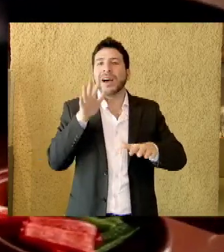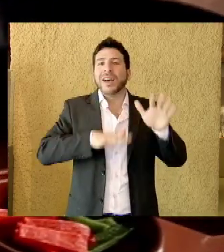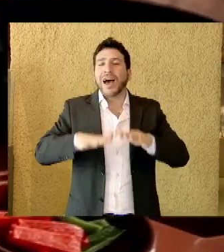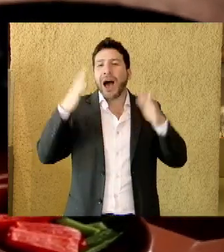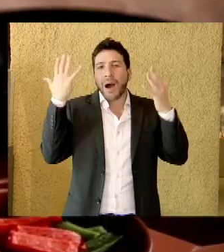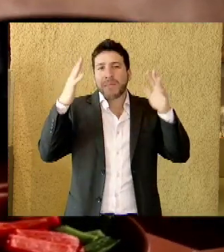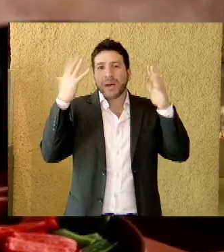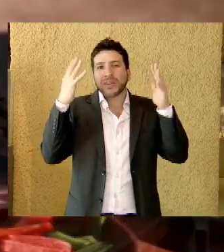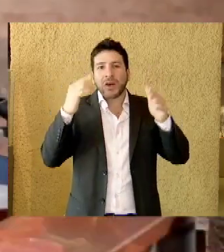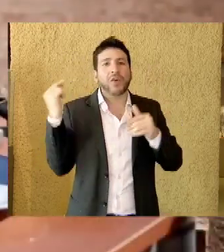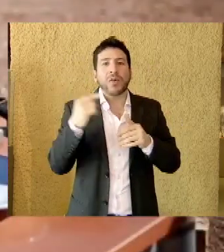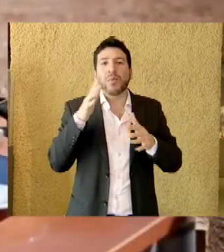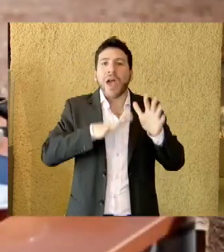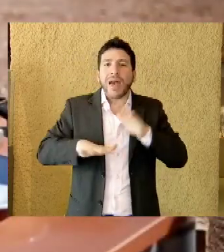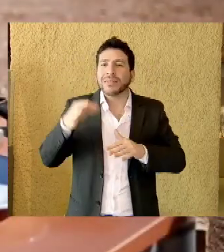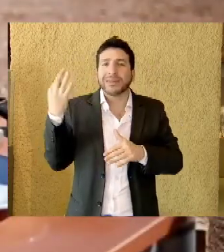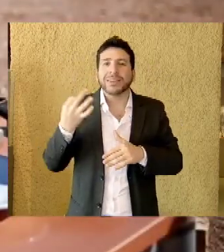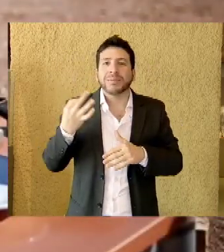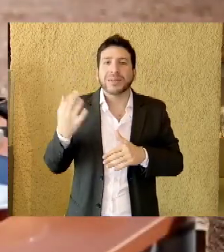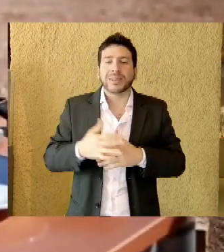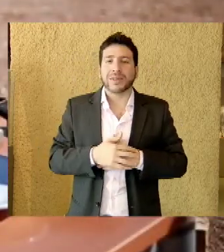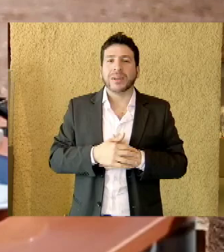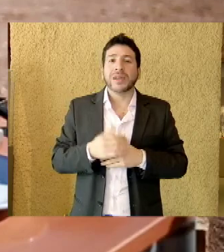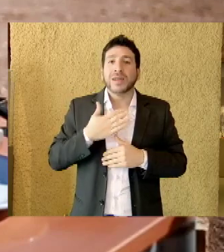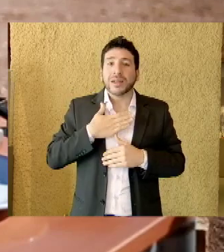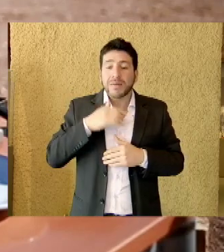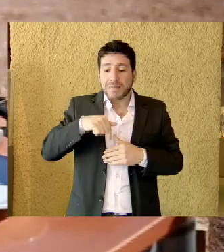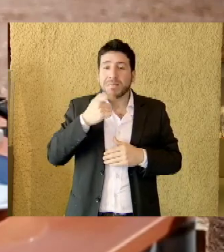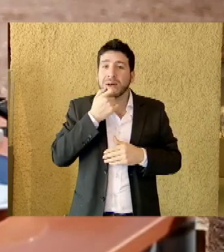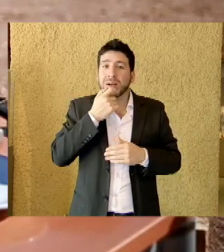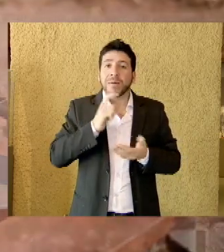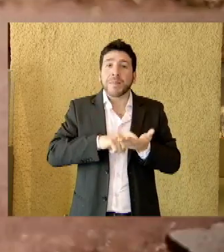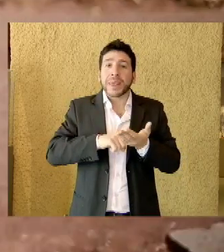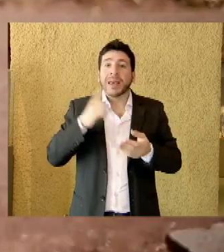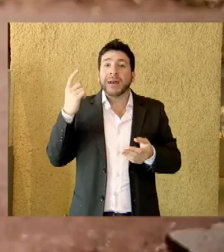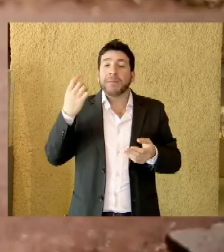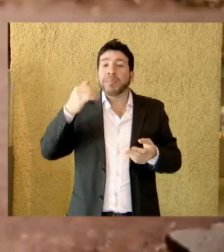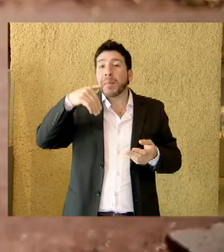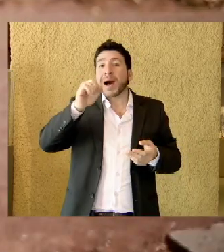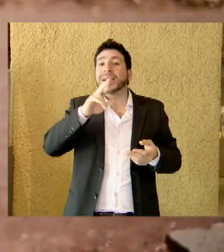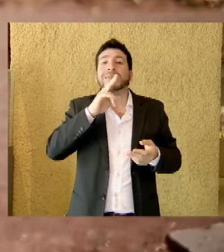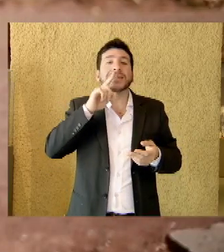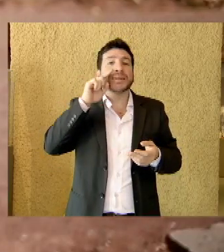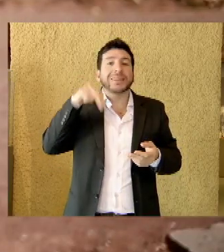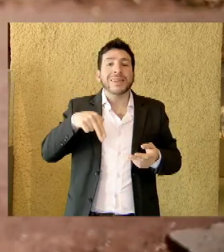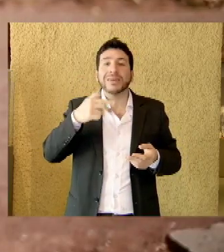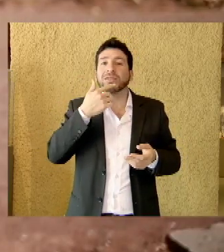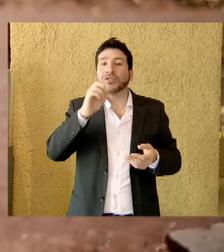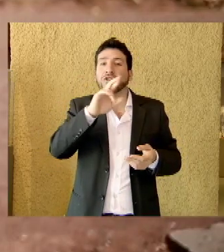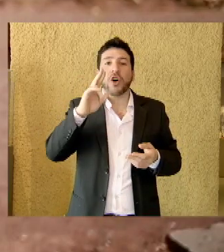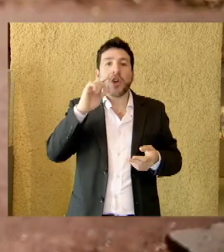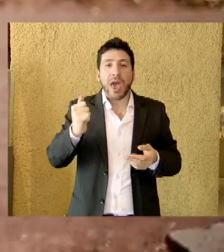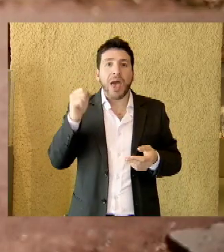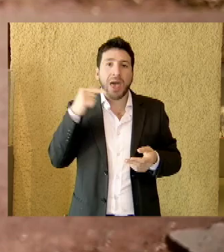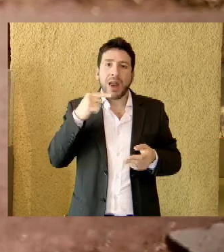otro gran trabajador gastronómico de nuestro departamento, como lo es el chef Martín Soria, quien será el